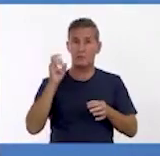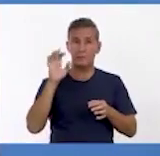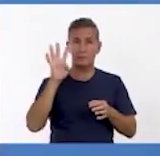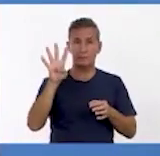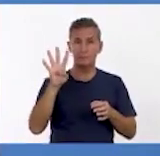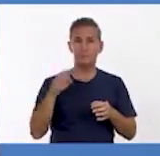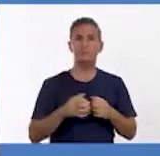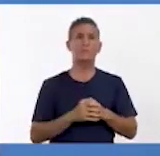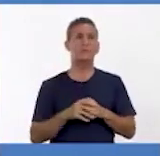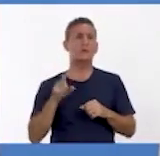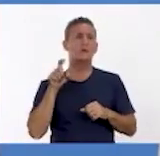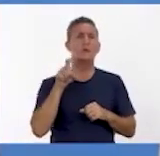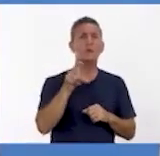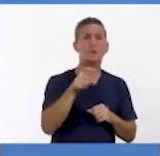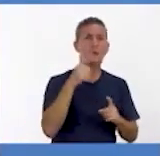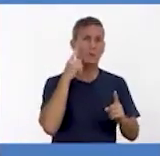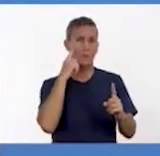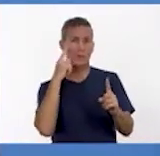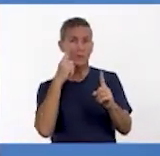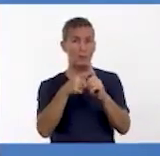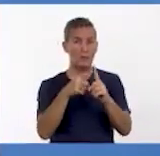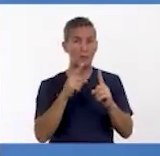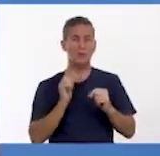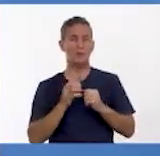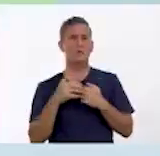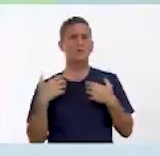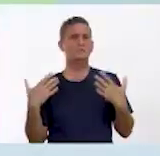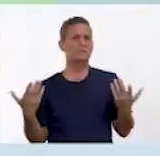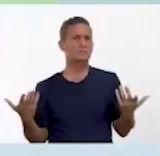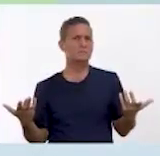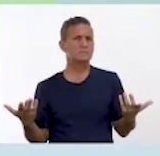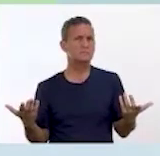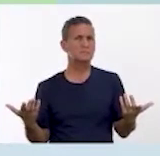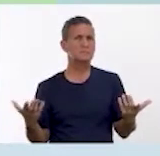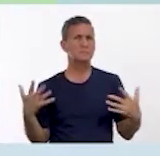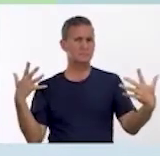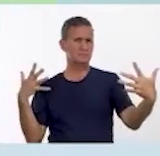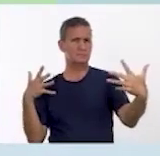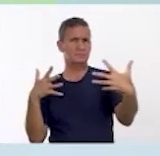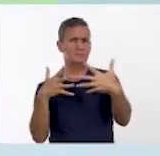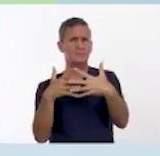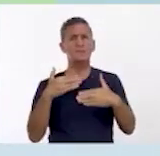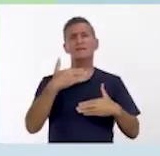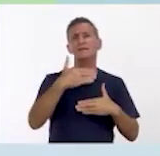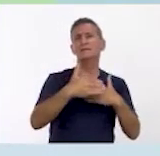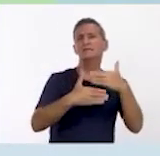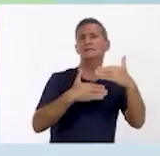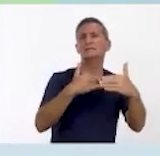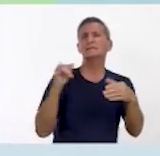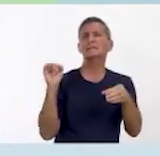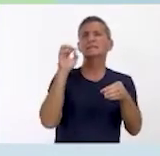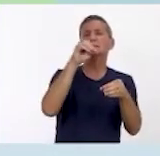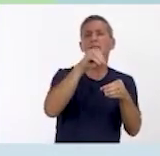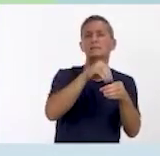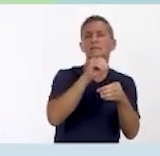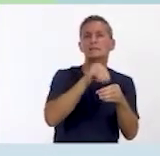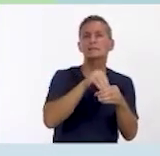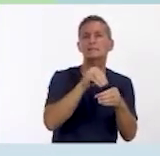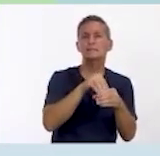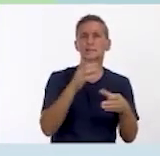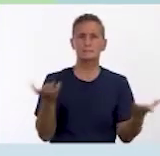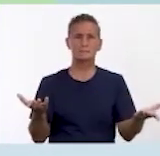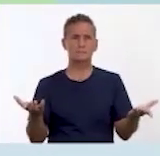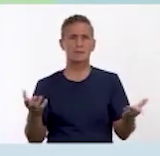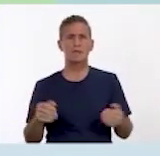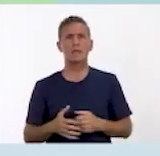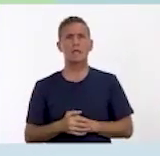de Cuba. Y el último objetivo es el que hace relación a los procesos integracionistas. Es una tendencia de hoy en